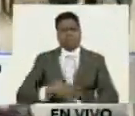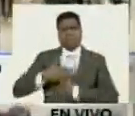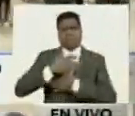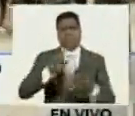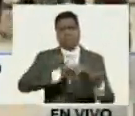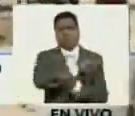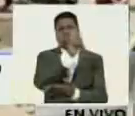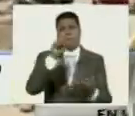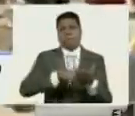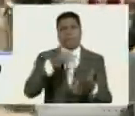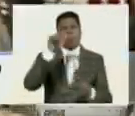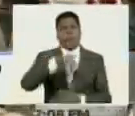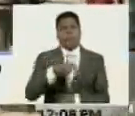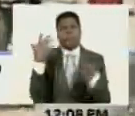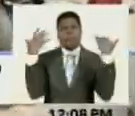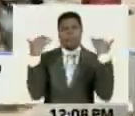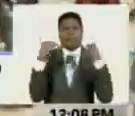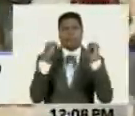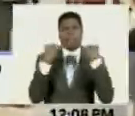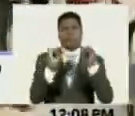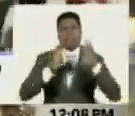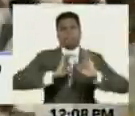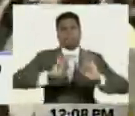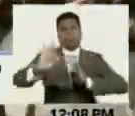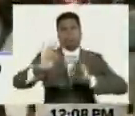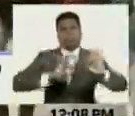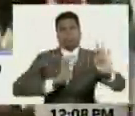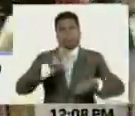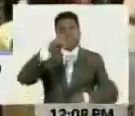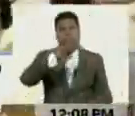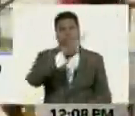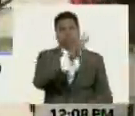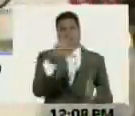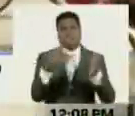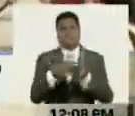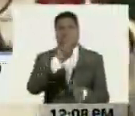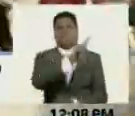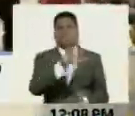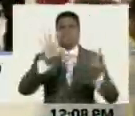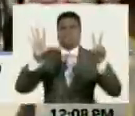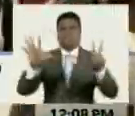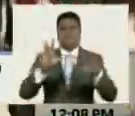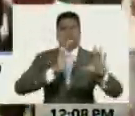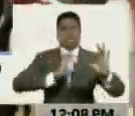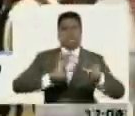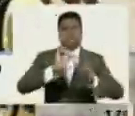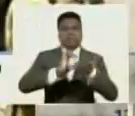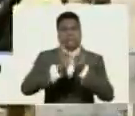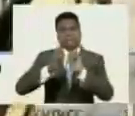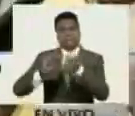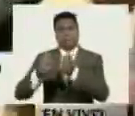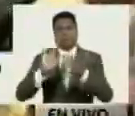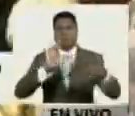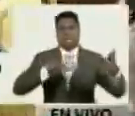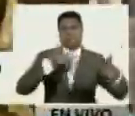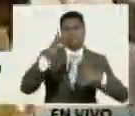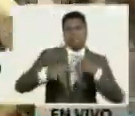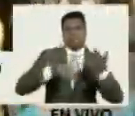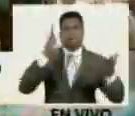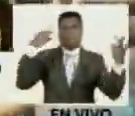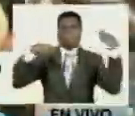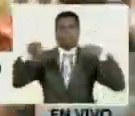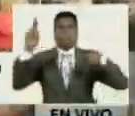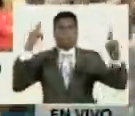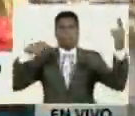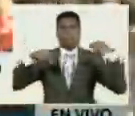de este Festival Semana Santa 2017. Actividades deportivas, actividades